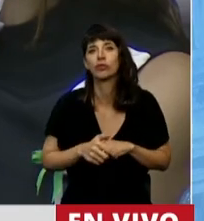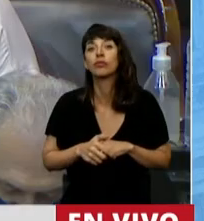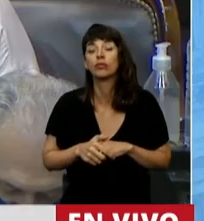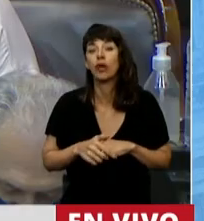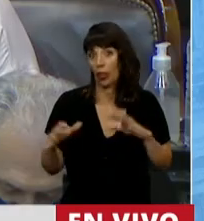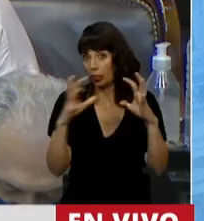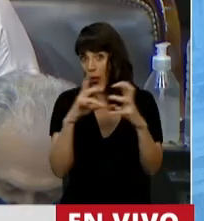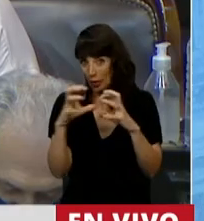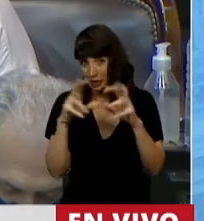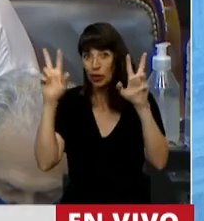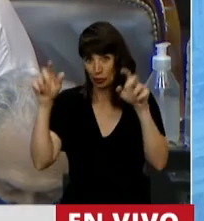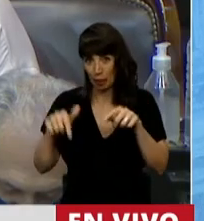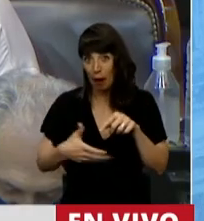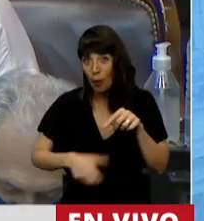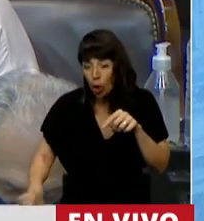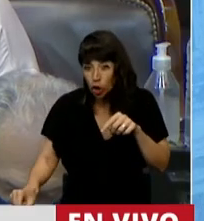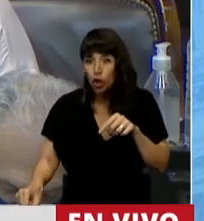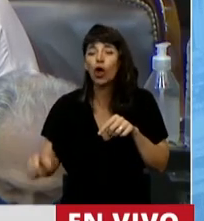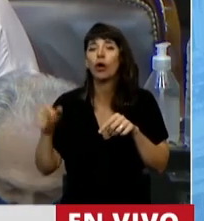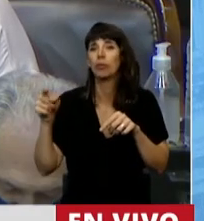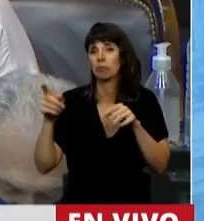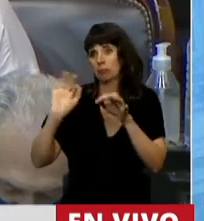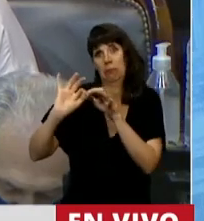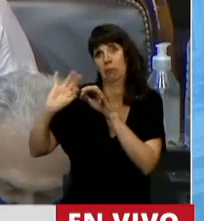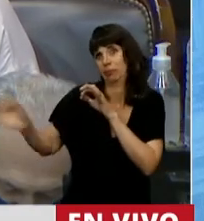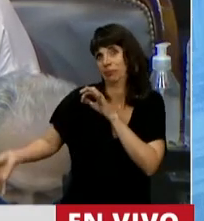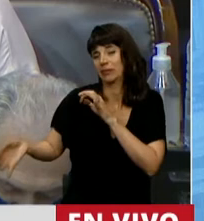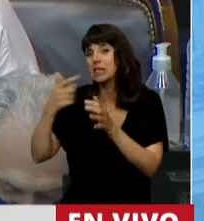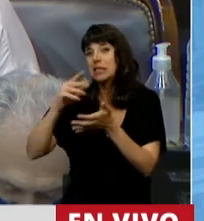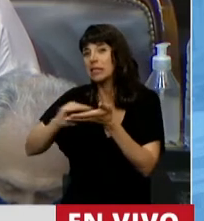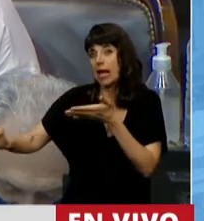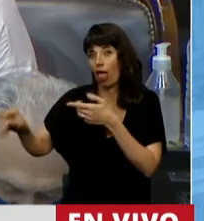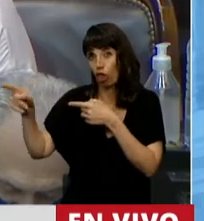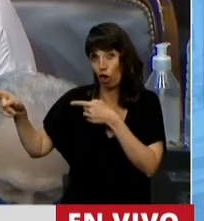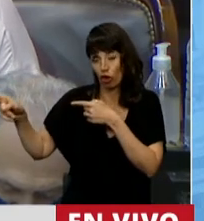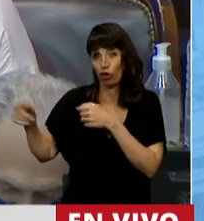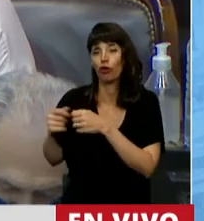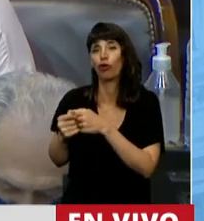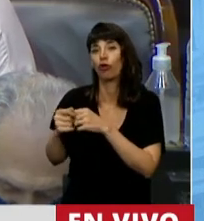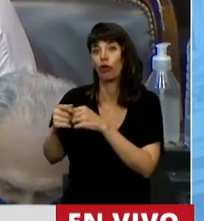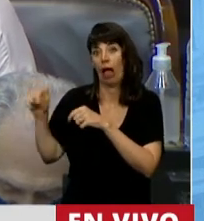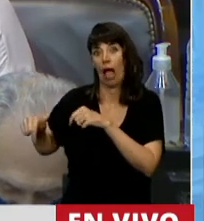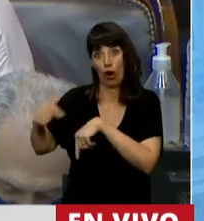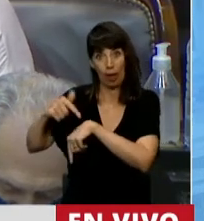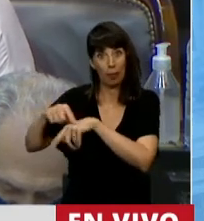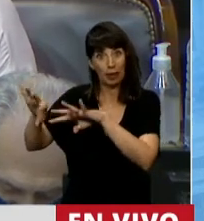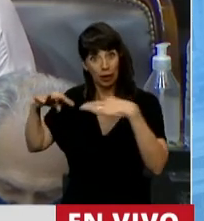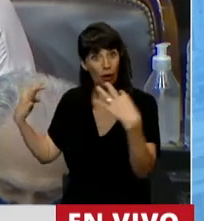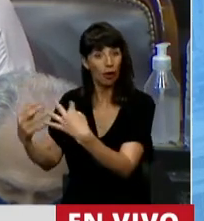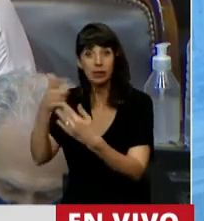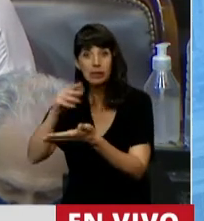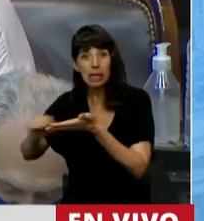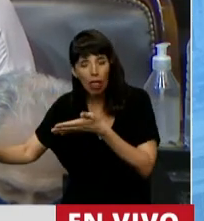discutiendo el proyecto de aborto, a metros de acá, en el recinto del Senado de la Nación, se está tratando un proyecto de